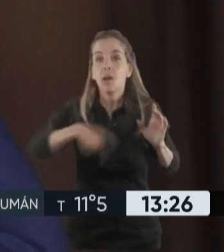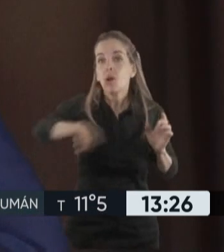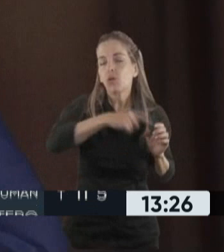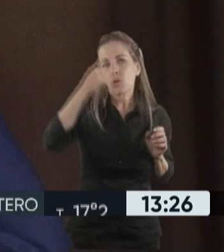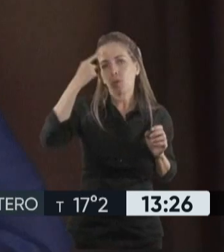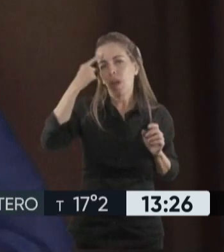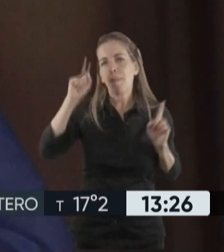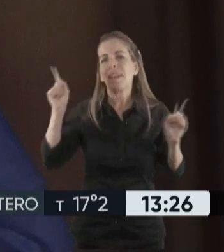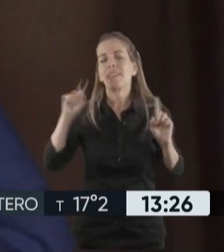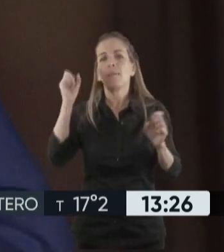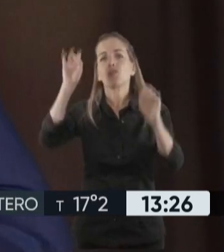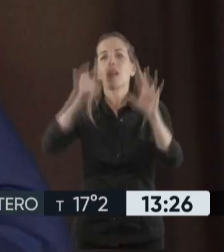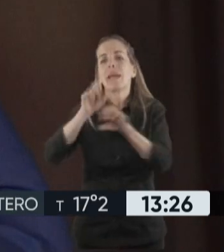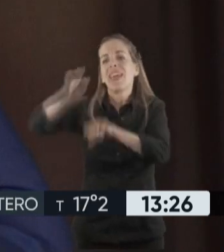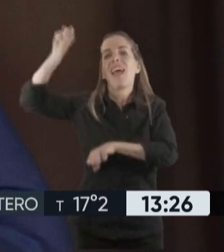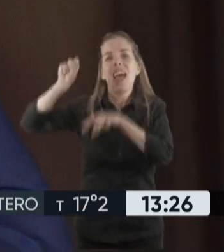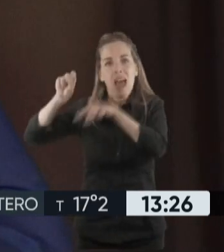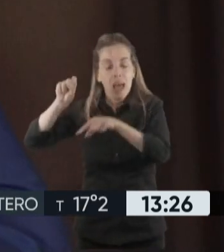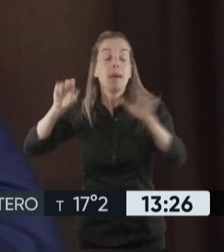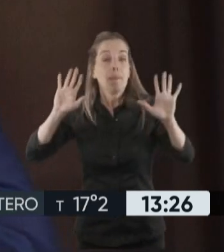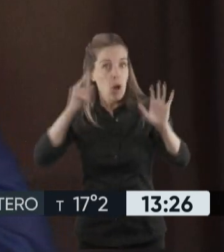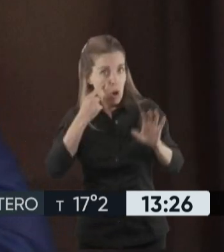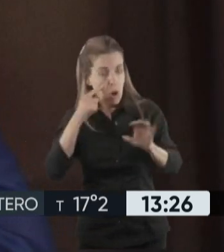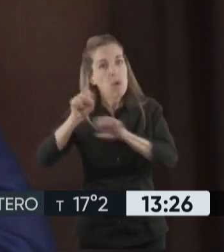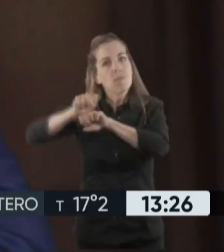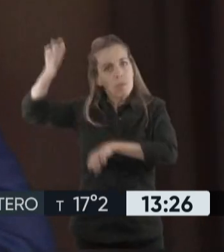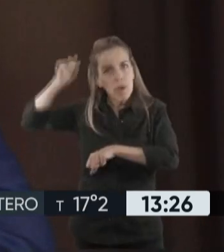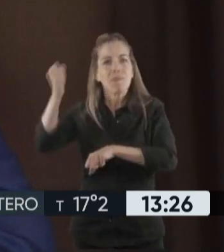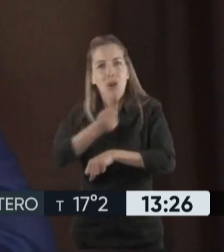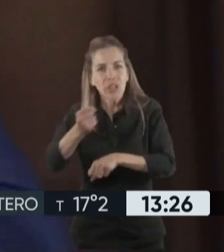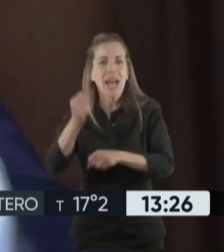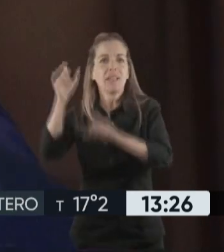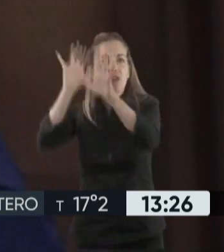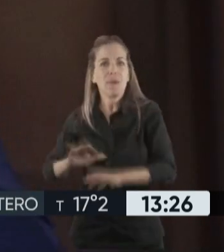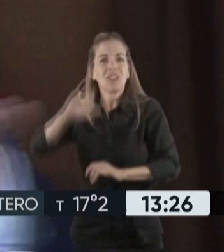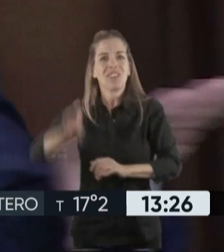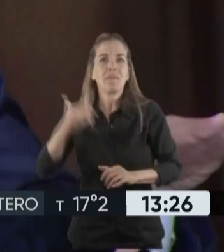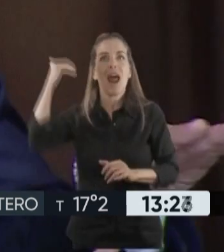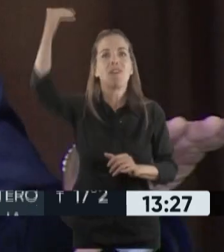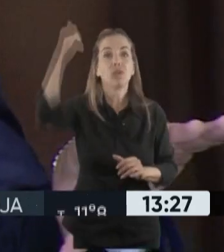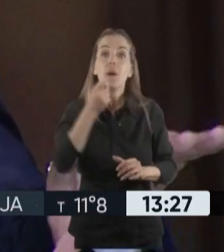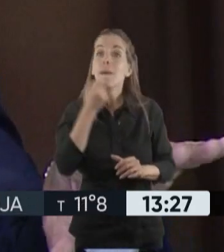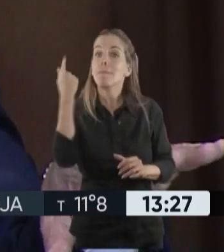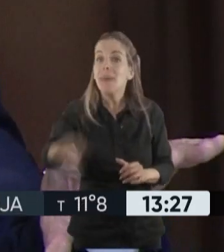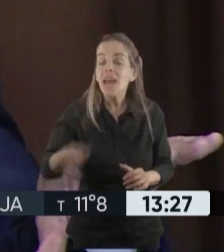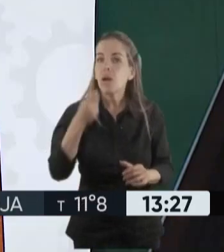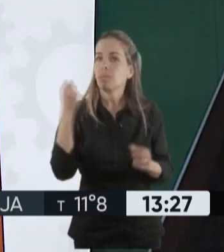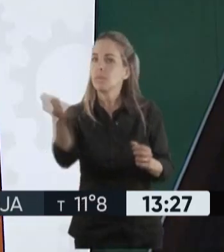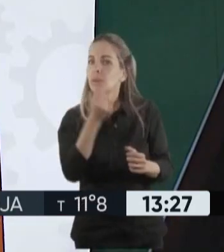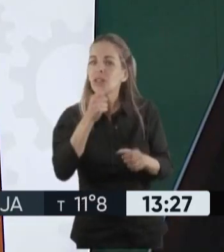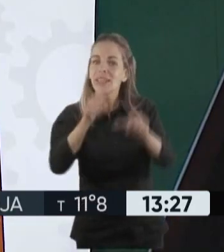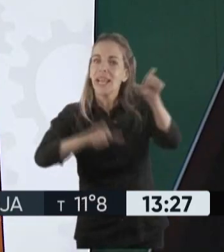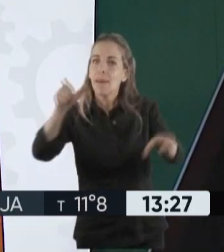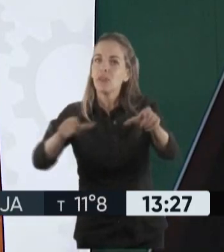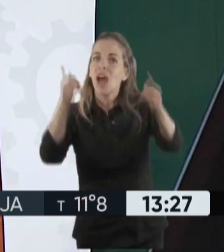mérito mueve. El mérito mueve el futuro de la gente si todos tienen las mismas condiciones. Pero si